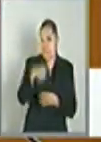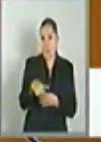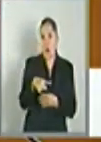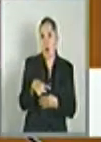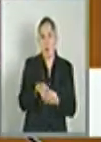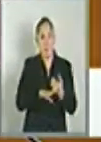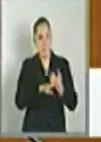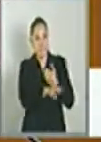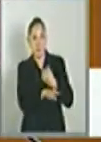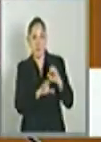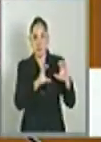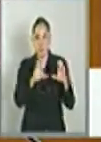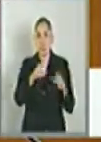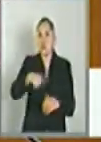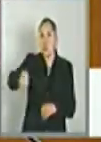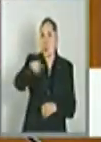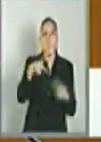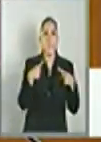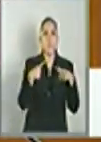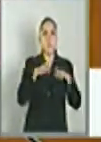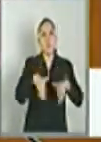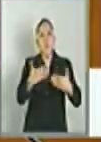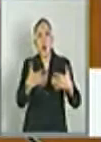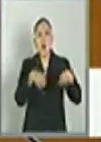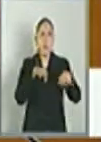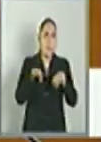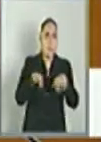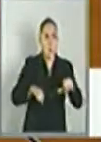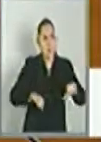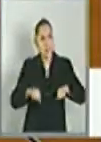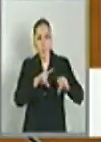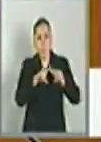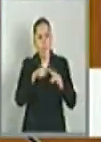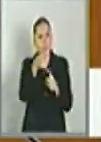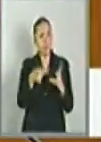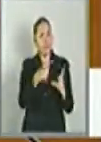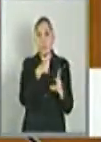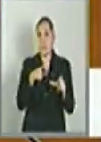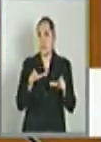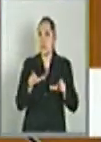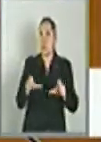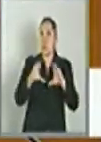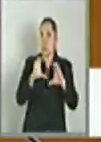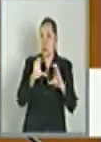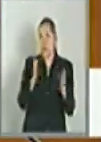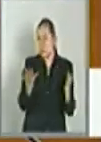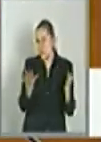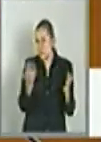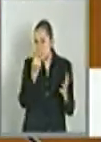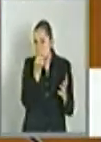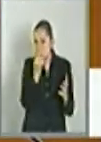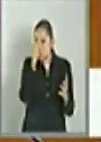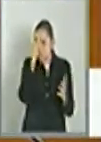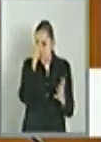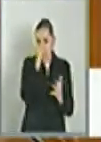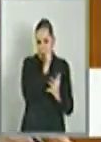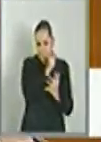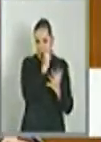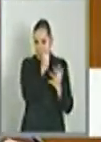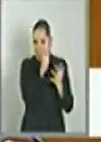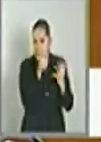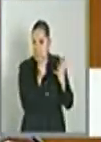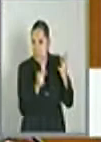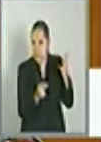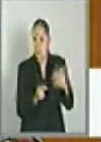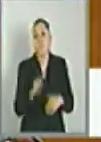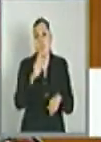de normatividad de actividades. Es por eso que vengo aquí, en respeto a lo que han señalado, para exhortar a la